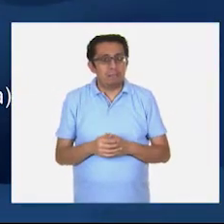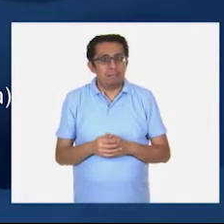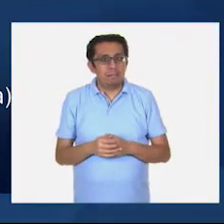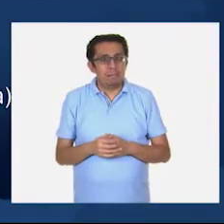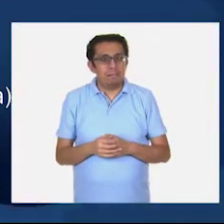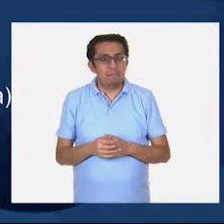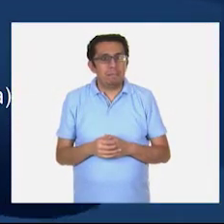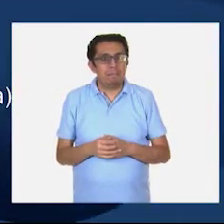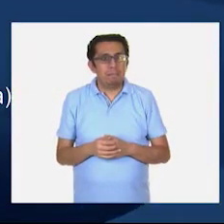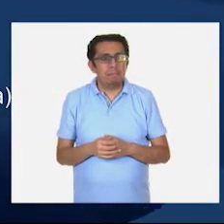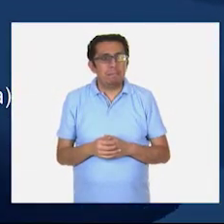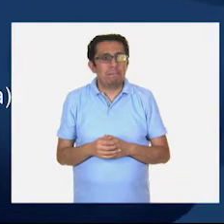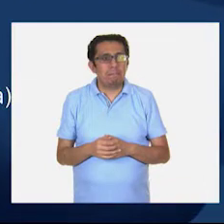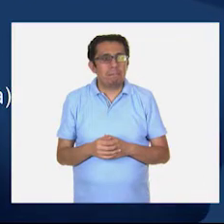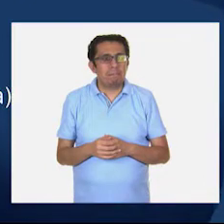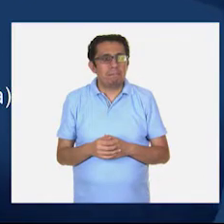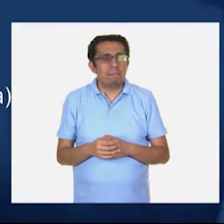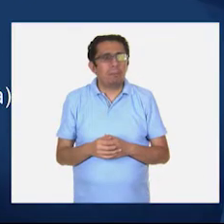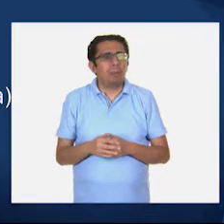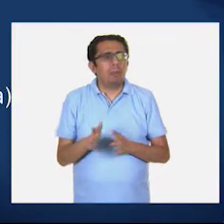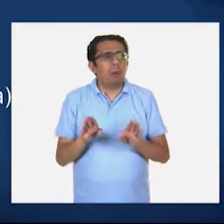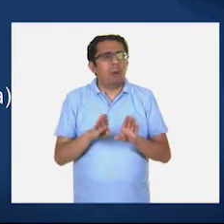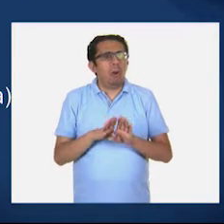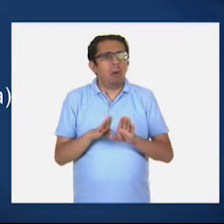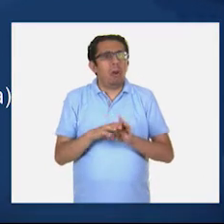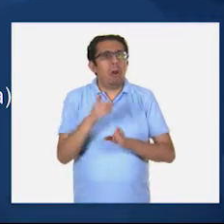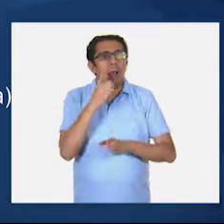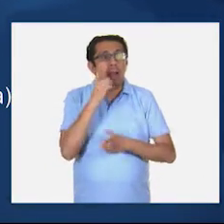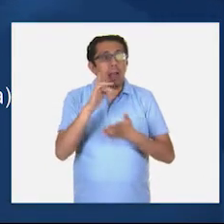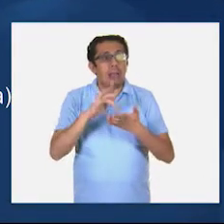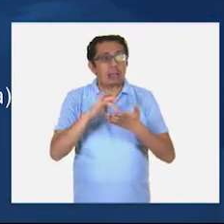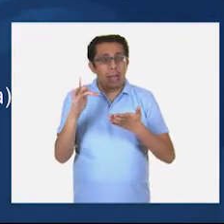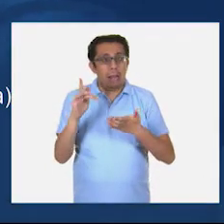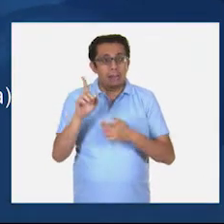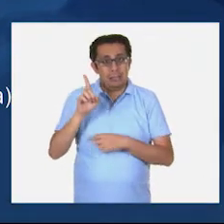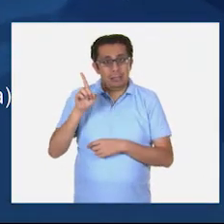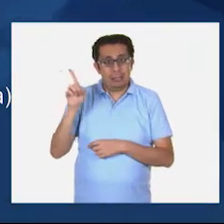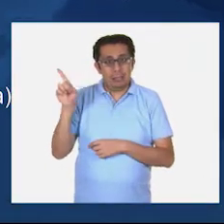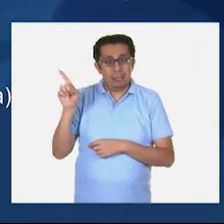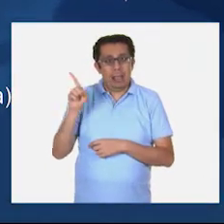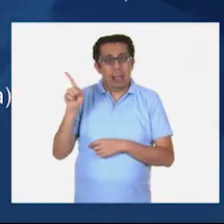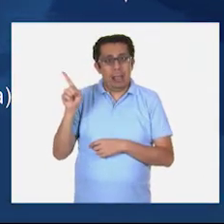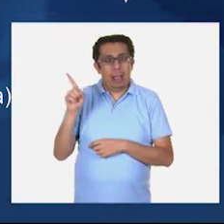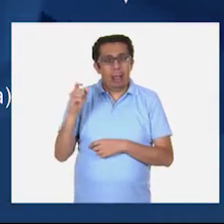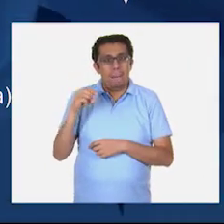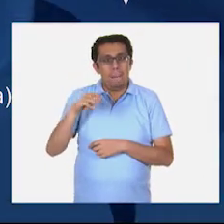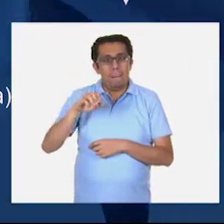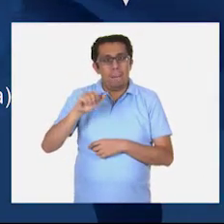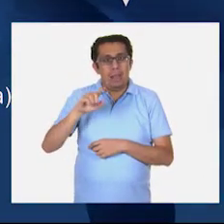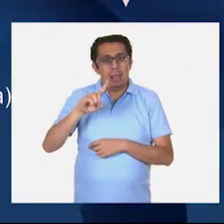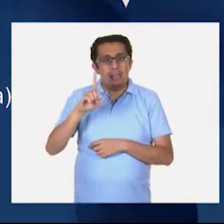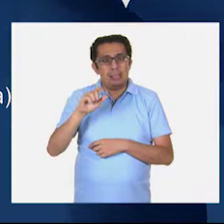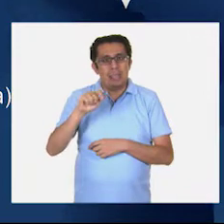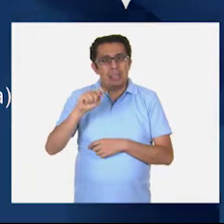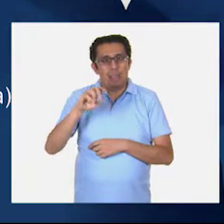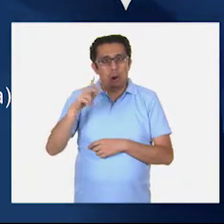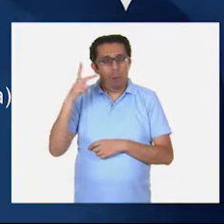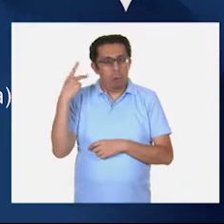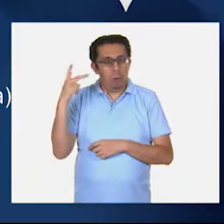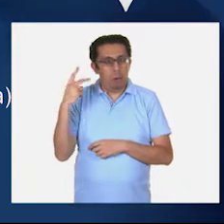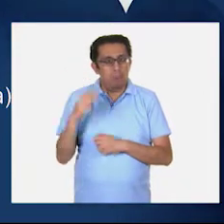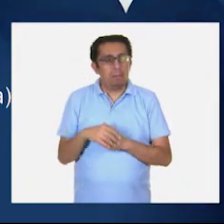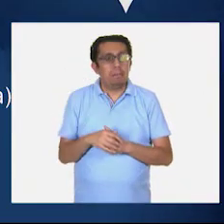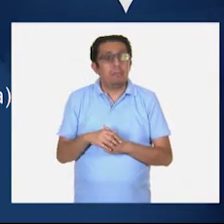Mire, podemos decir konotachili, gracias, que es el mazateco de Puebla. Dios coge,